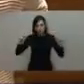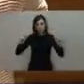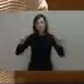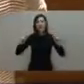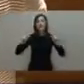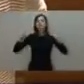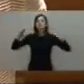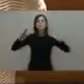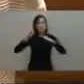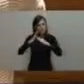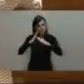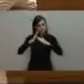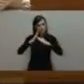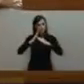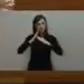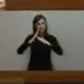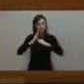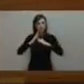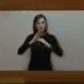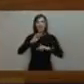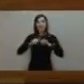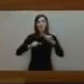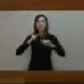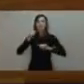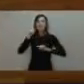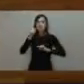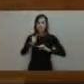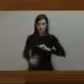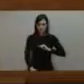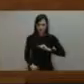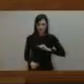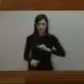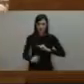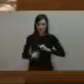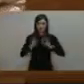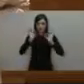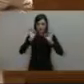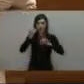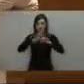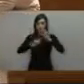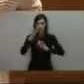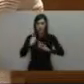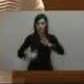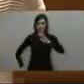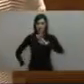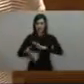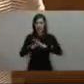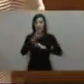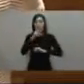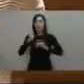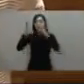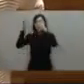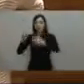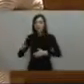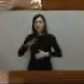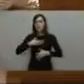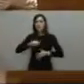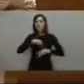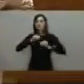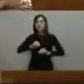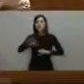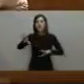estancada. Y lejos de, y así nos va, de asumir su papel, de